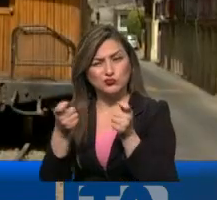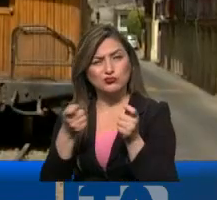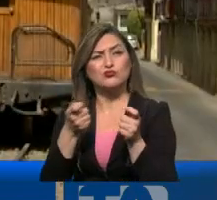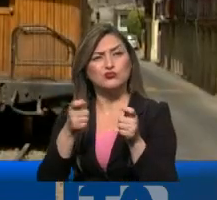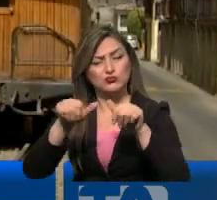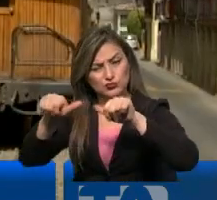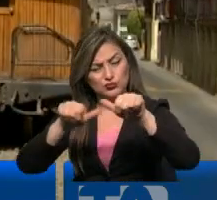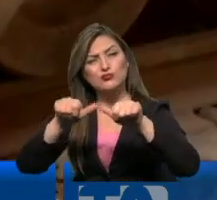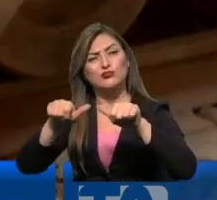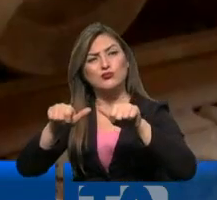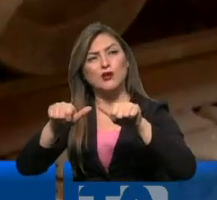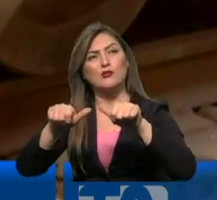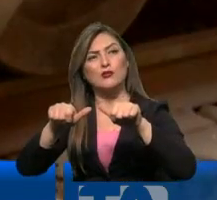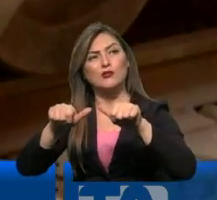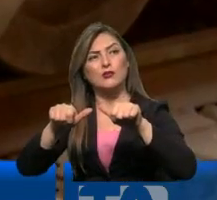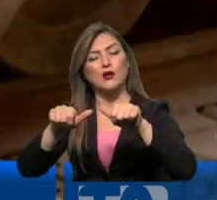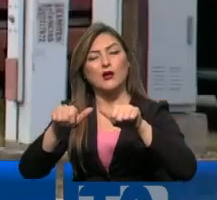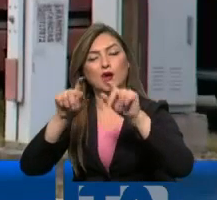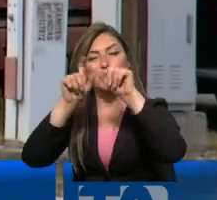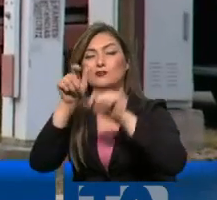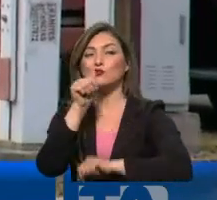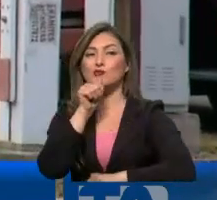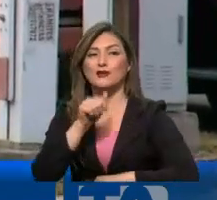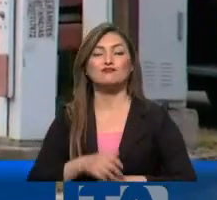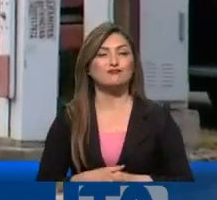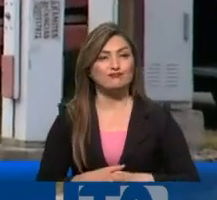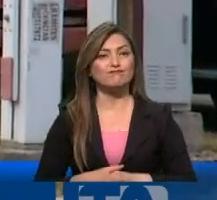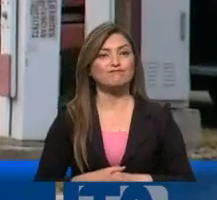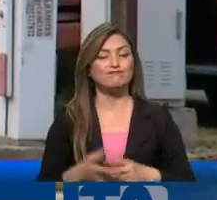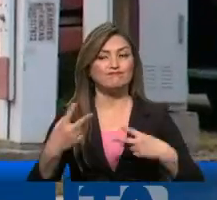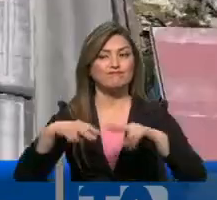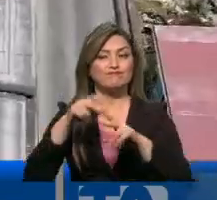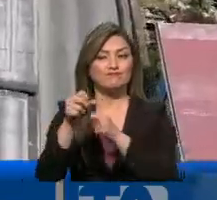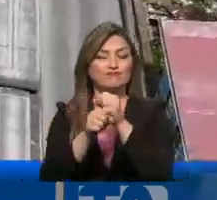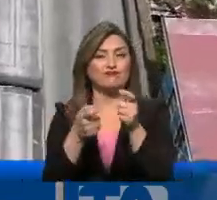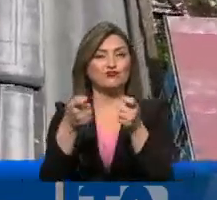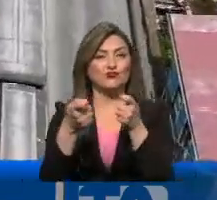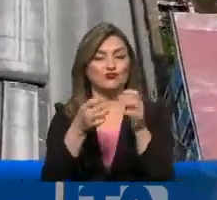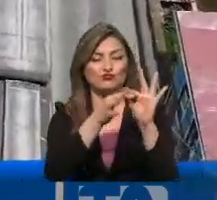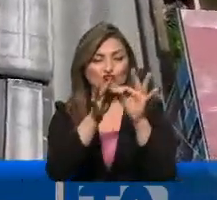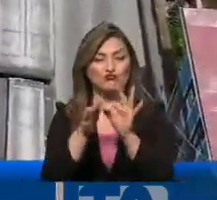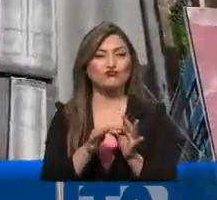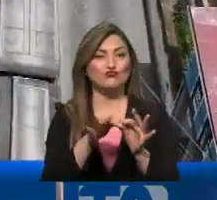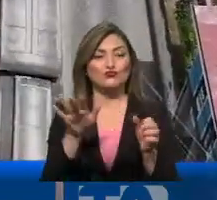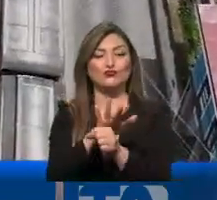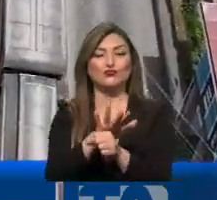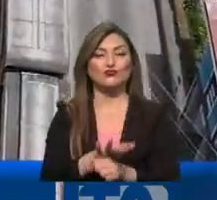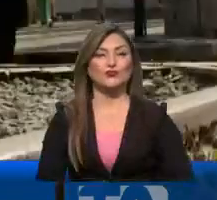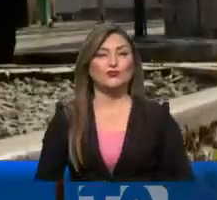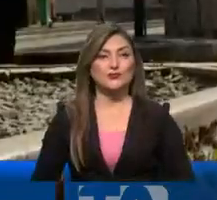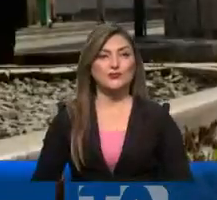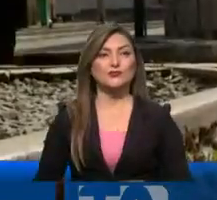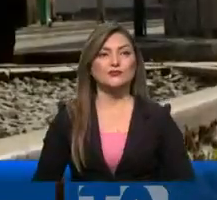y administración del tren a un ente privado por una cantidad determinada de años a cambio de la rehabilitación completa de la vía